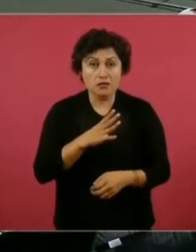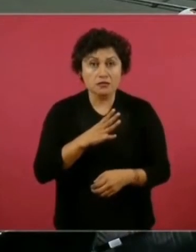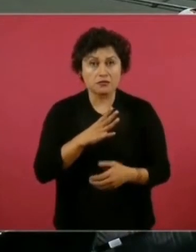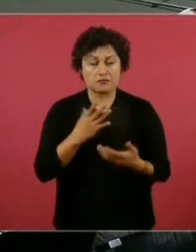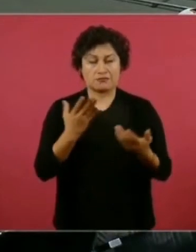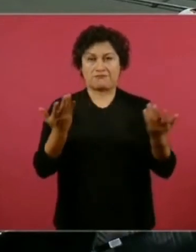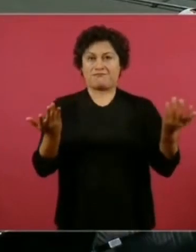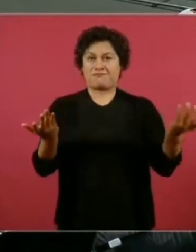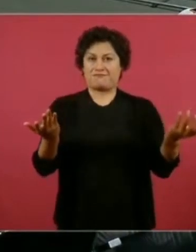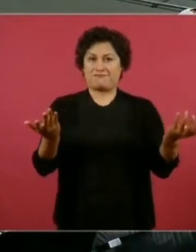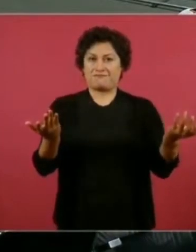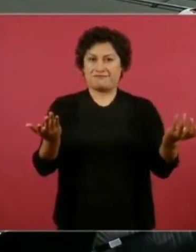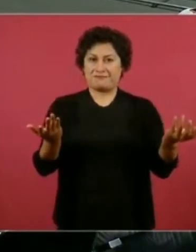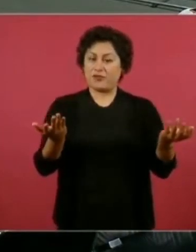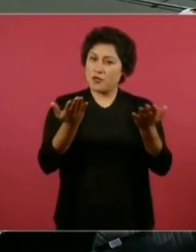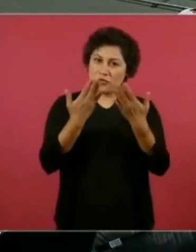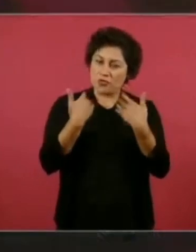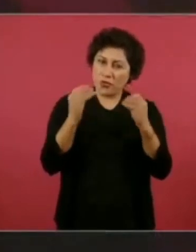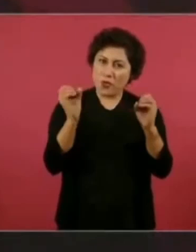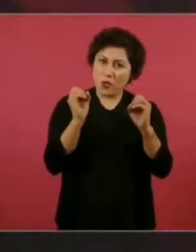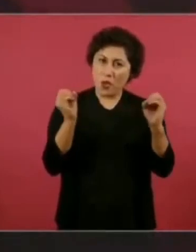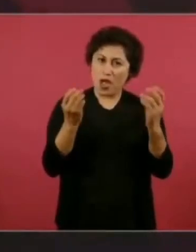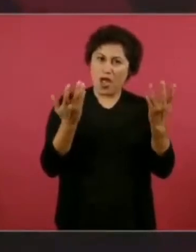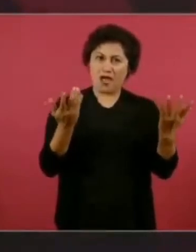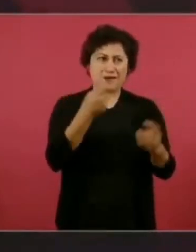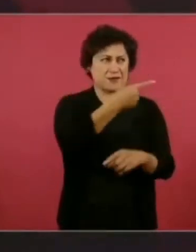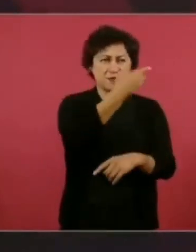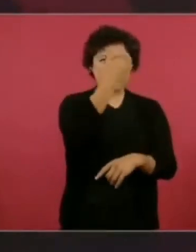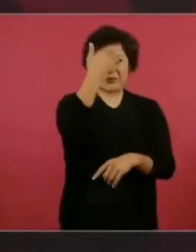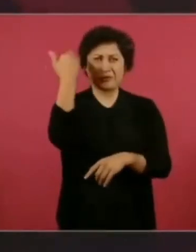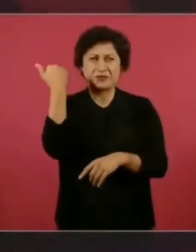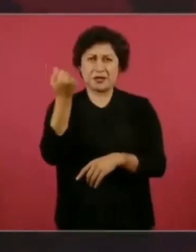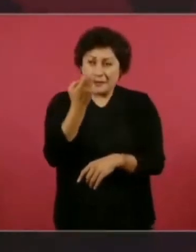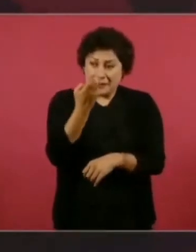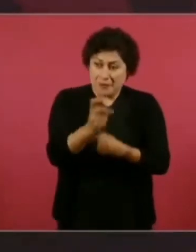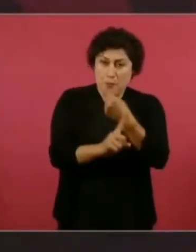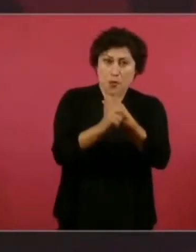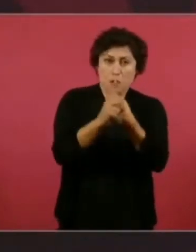que no está fallando algo